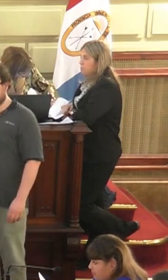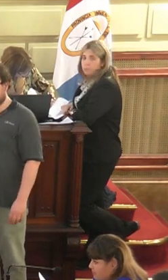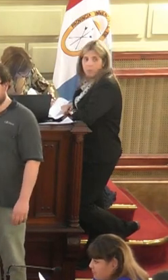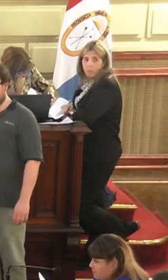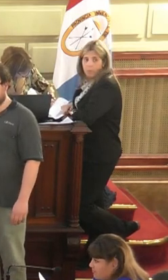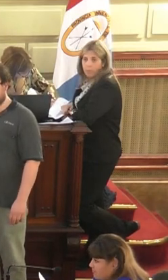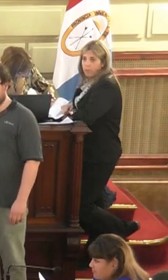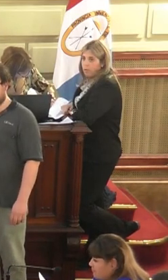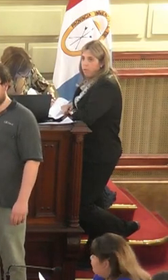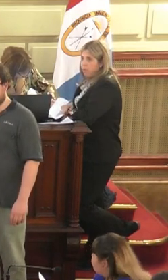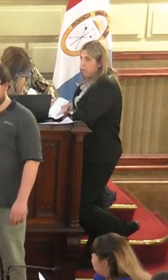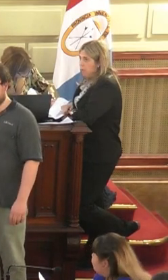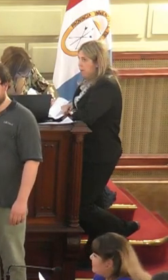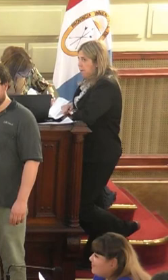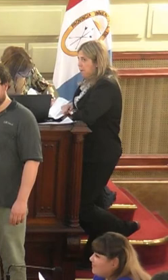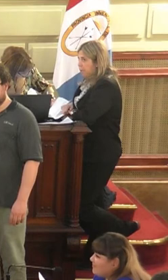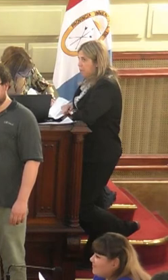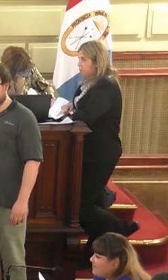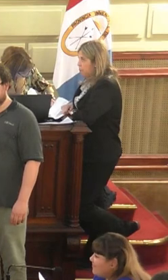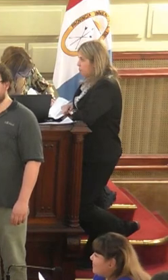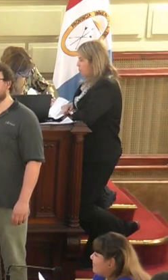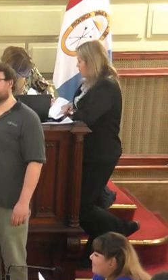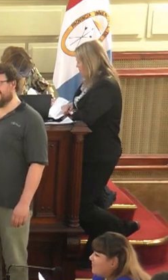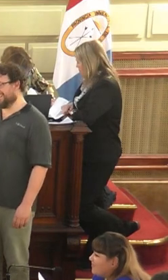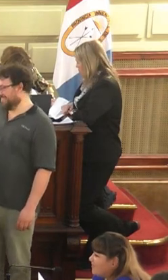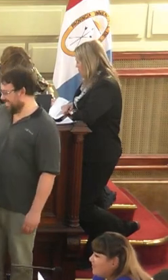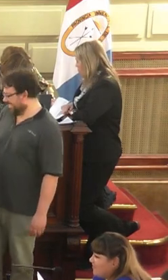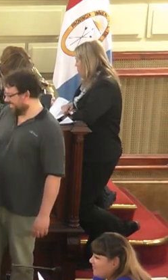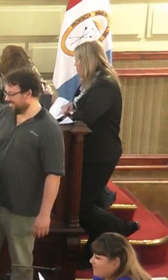No, Ayelén. Dice Ayelén.